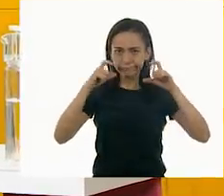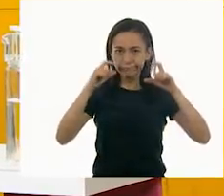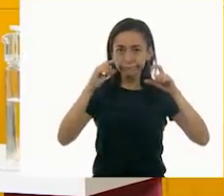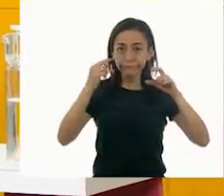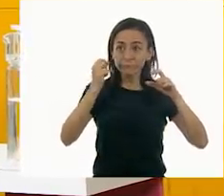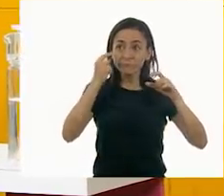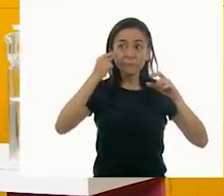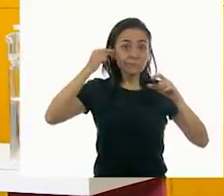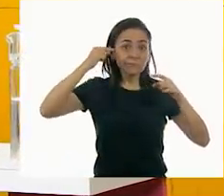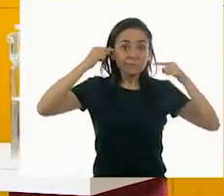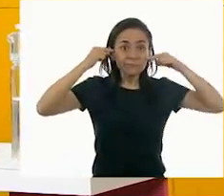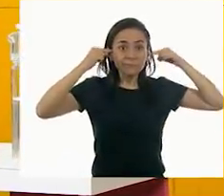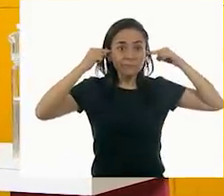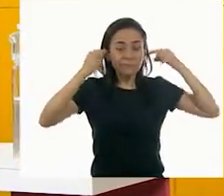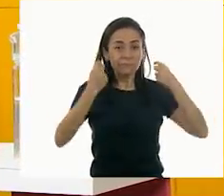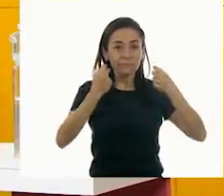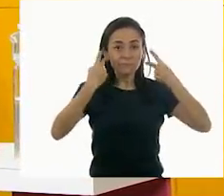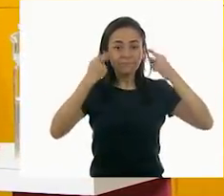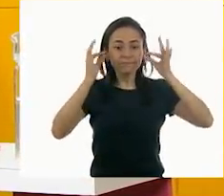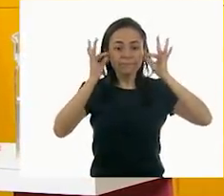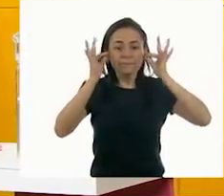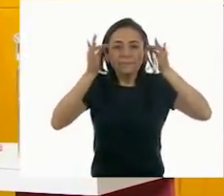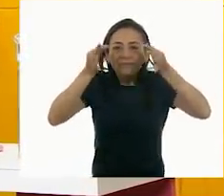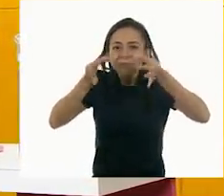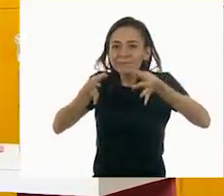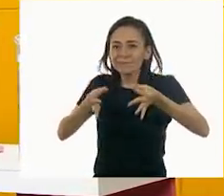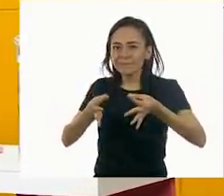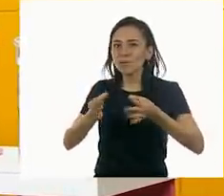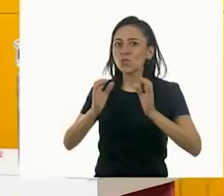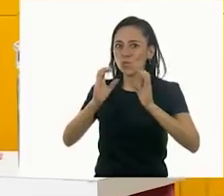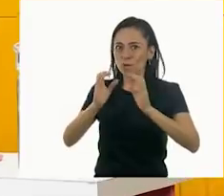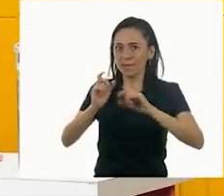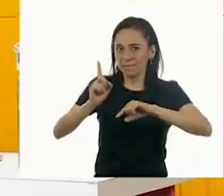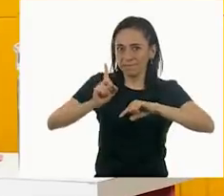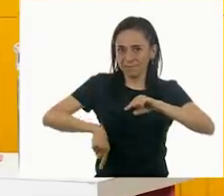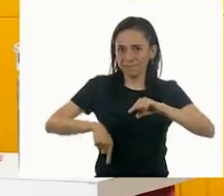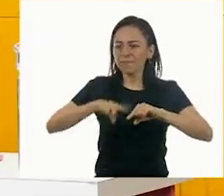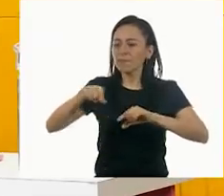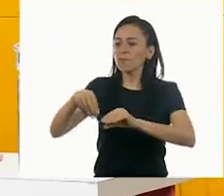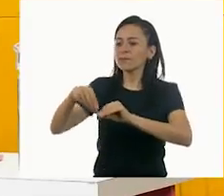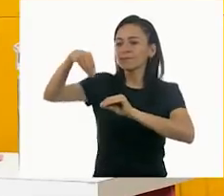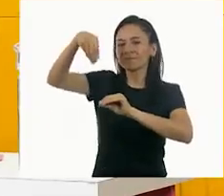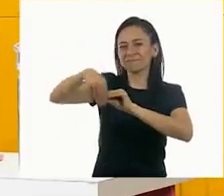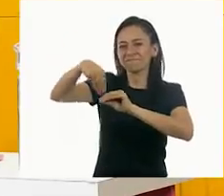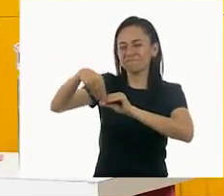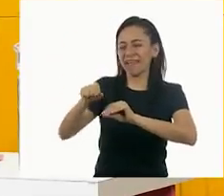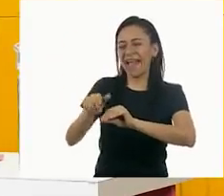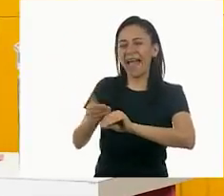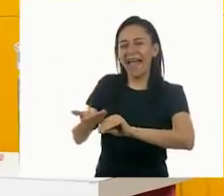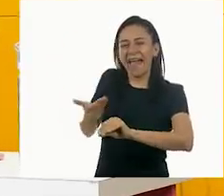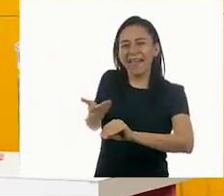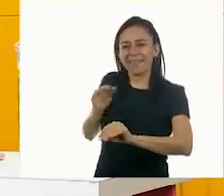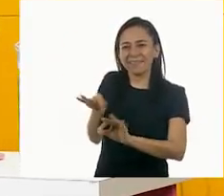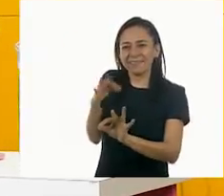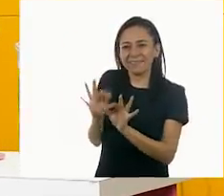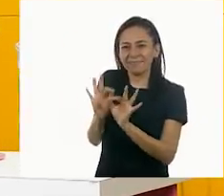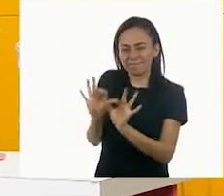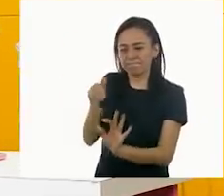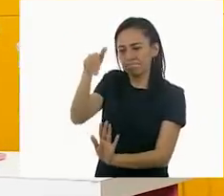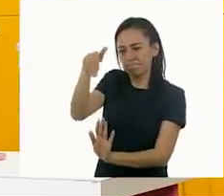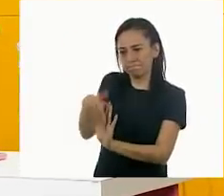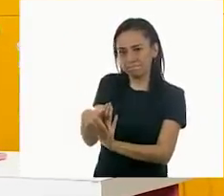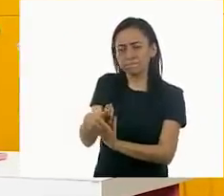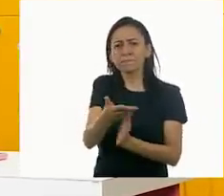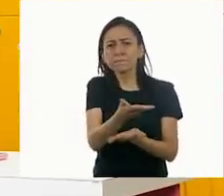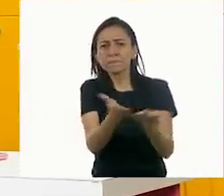extremos mi cubrebocas y lo voy a guardar en esta bolsa que ya tenía preparada precisamente para eso. ¿Cómo les va? Me da mucho gusto saludarlas.